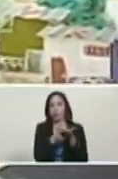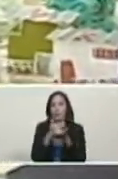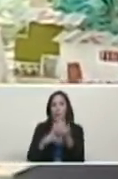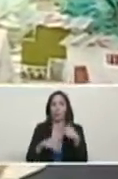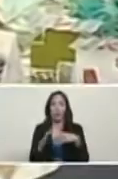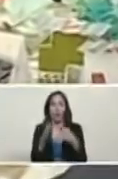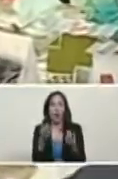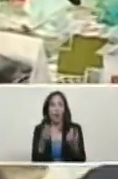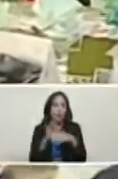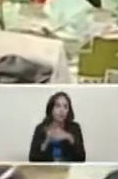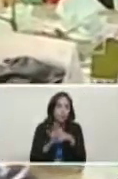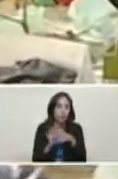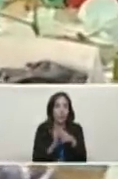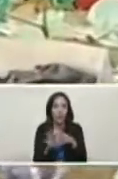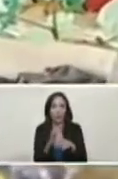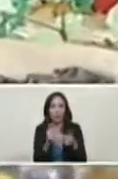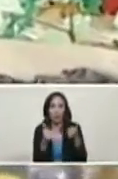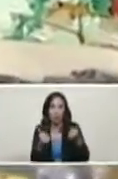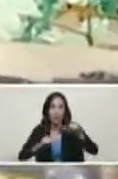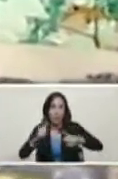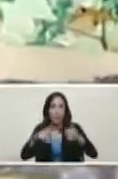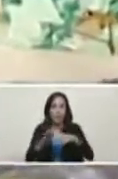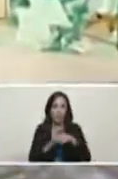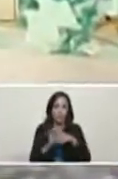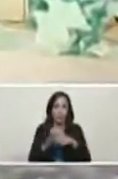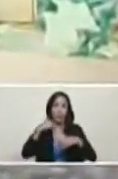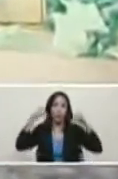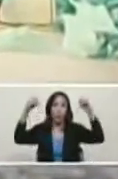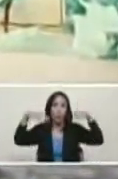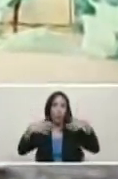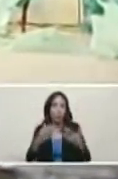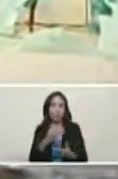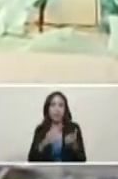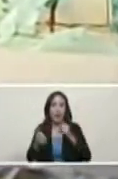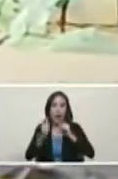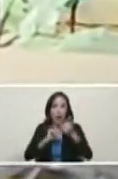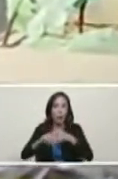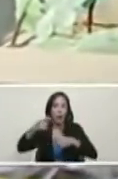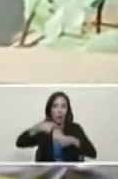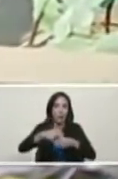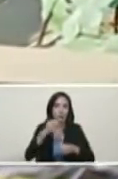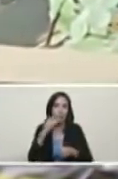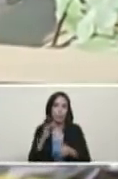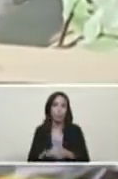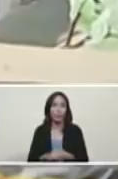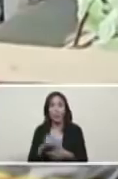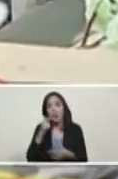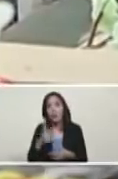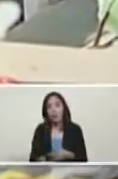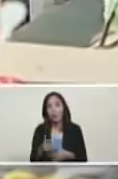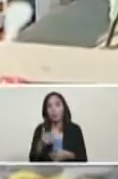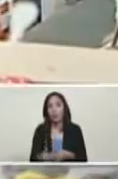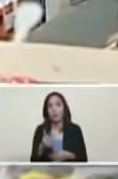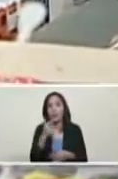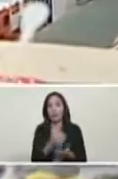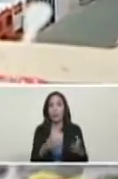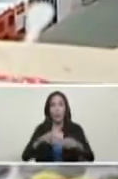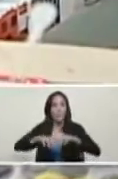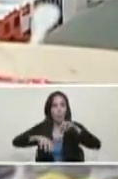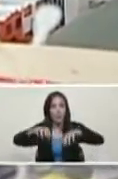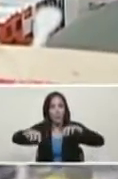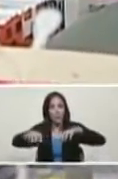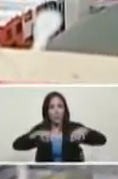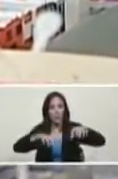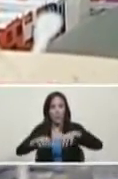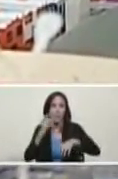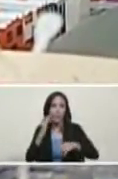buen funcionamiento en cada una de las comunidades. Es importante también decir que la cartografía social ha